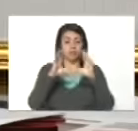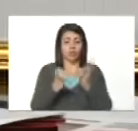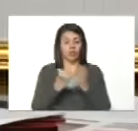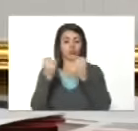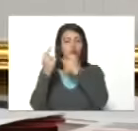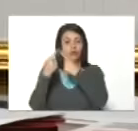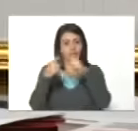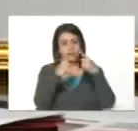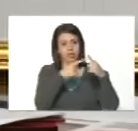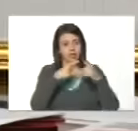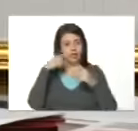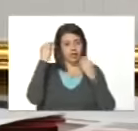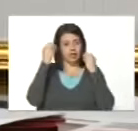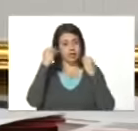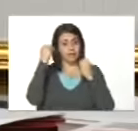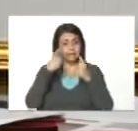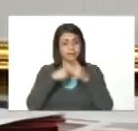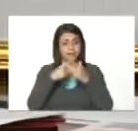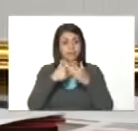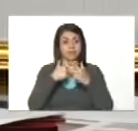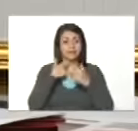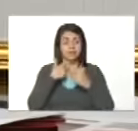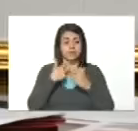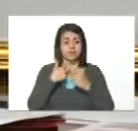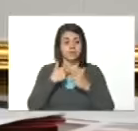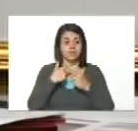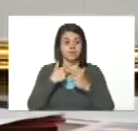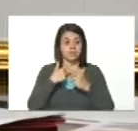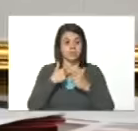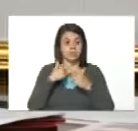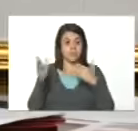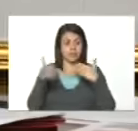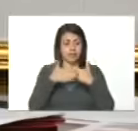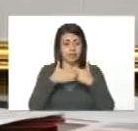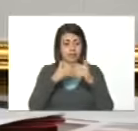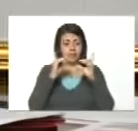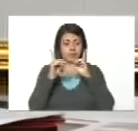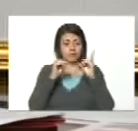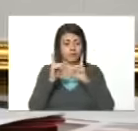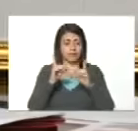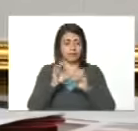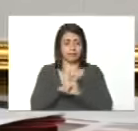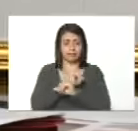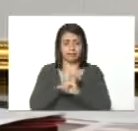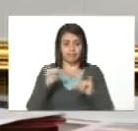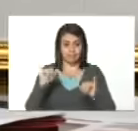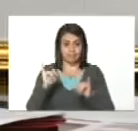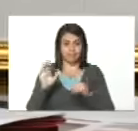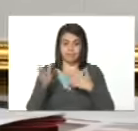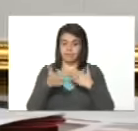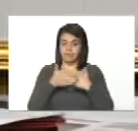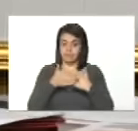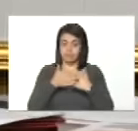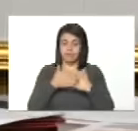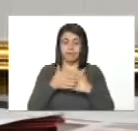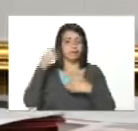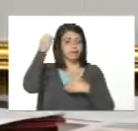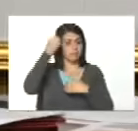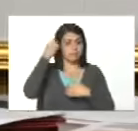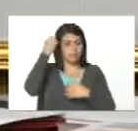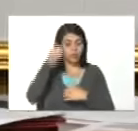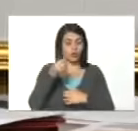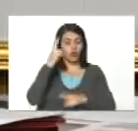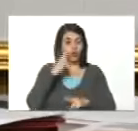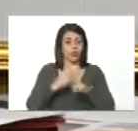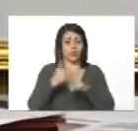consideración, los honorables diputados, perdón, se va a cerrar el debate, se cierra. En consideración,